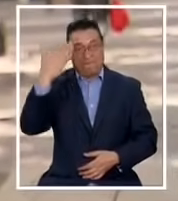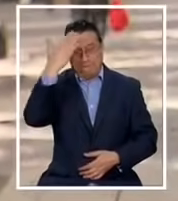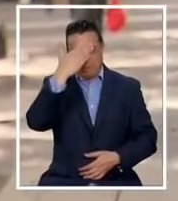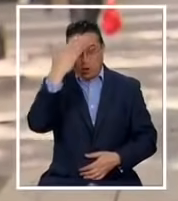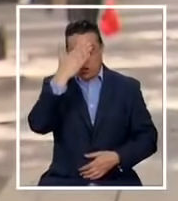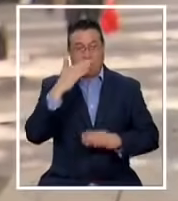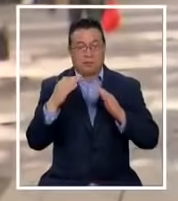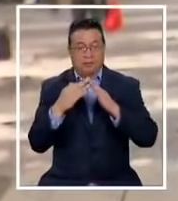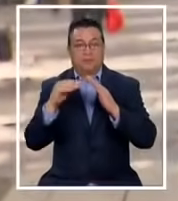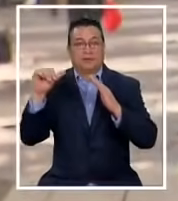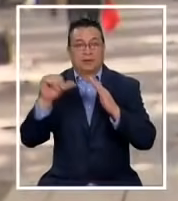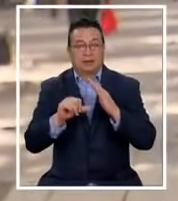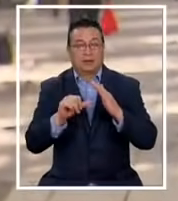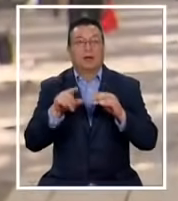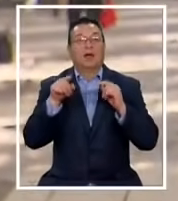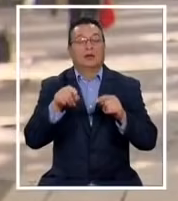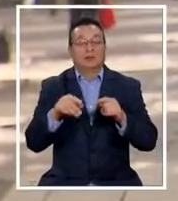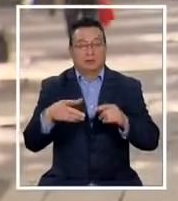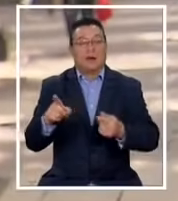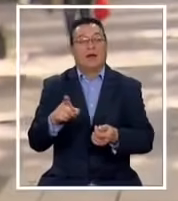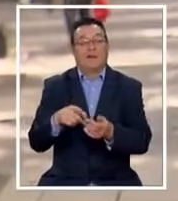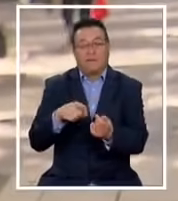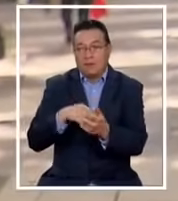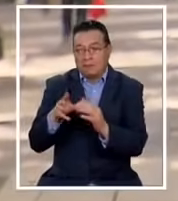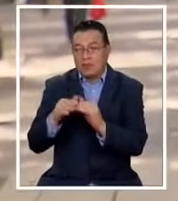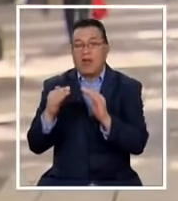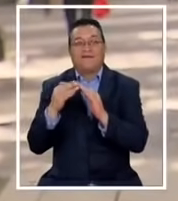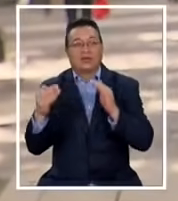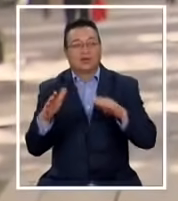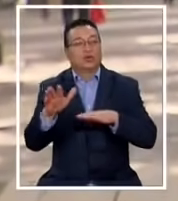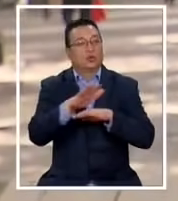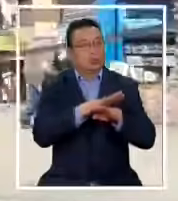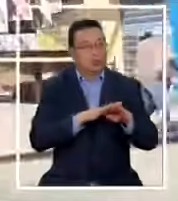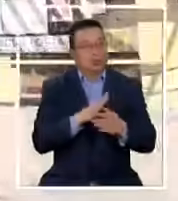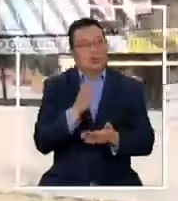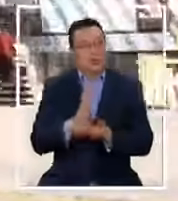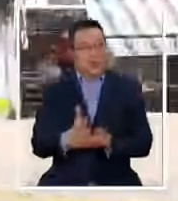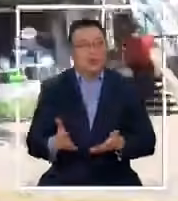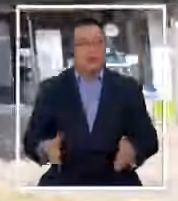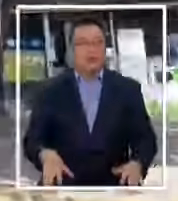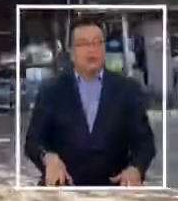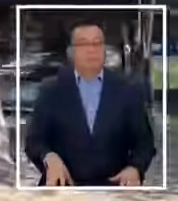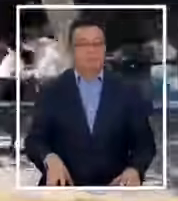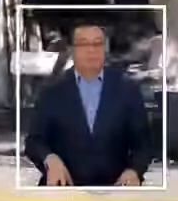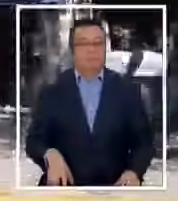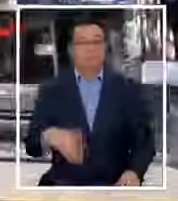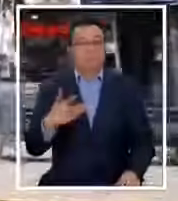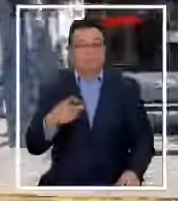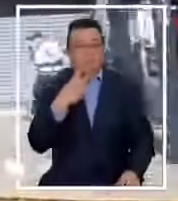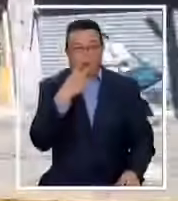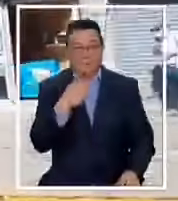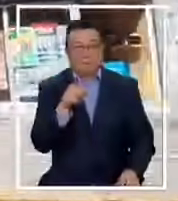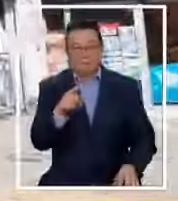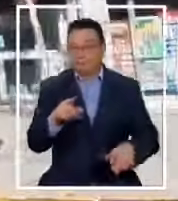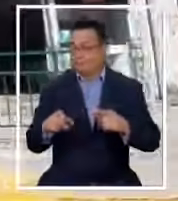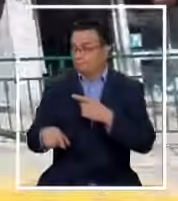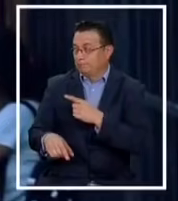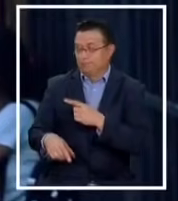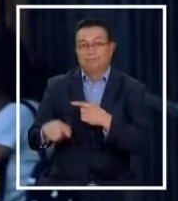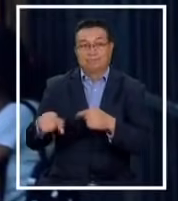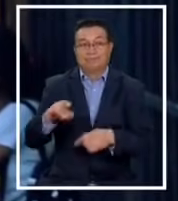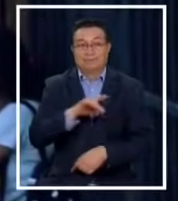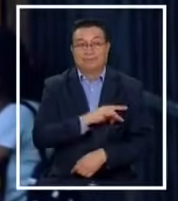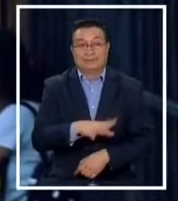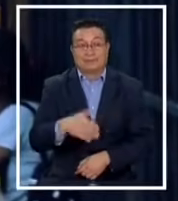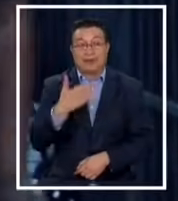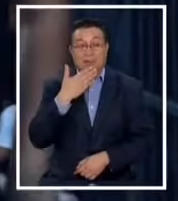de la cuarentena y cuidarnos entre la familia, los vecinos y todo eso. Tal como ocurre en este lado del mundo, en